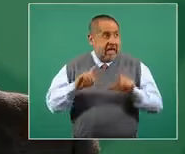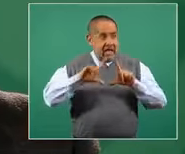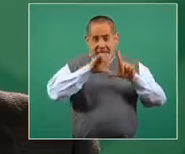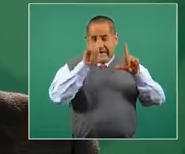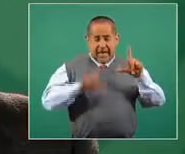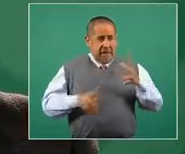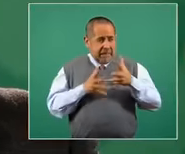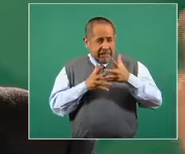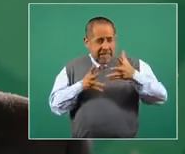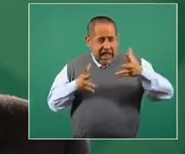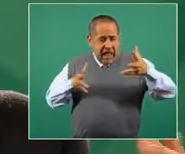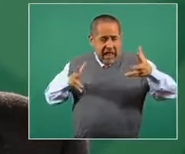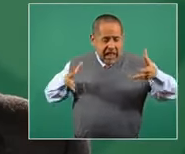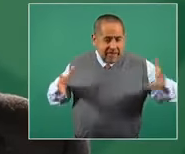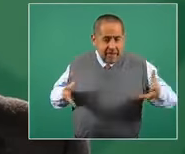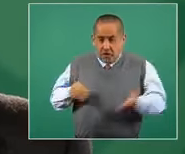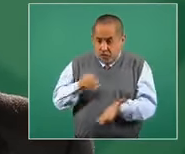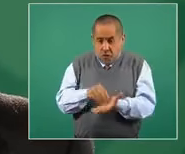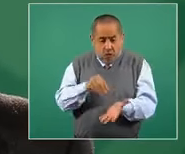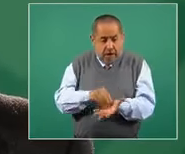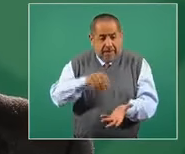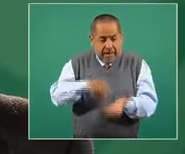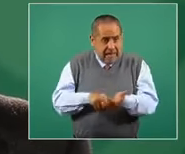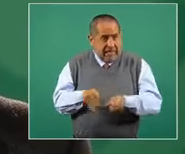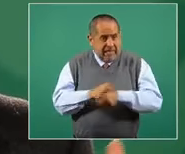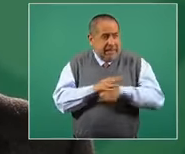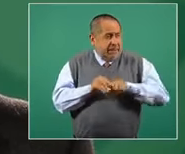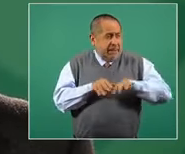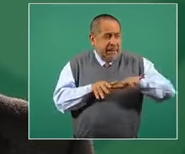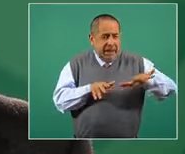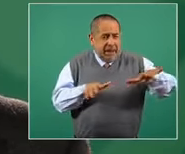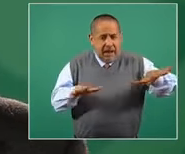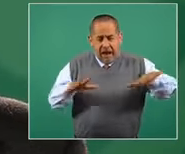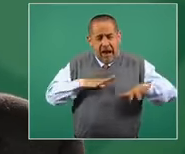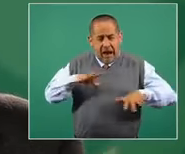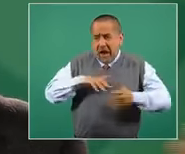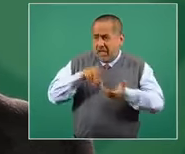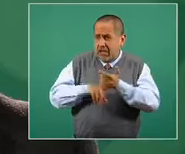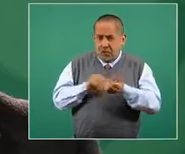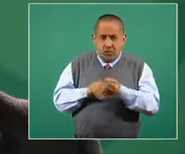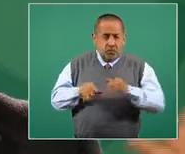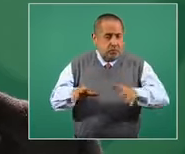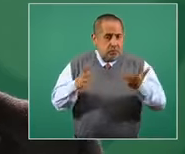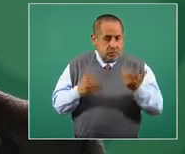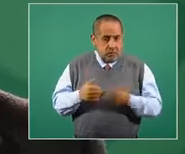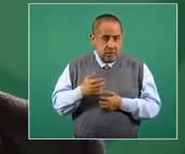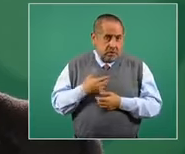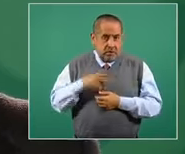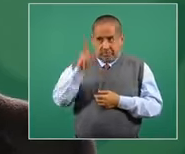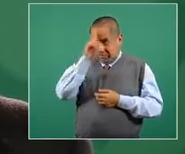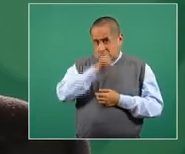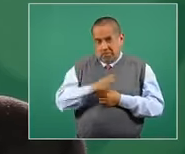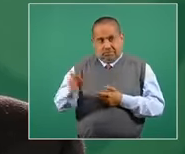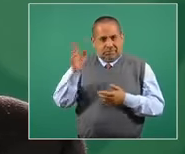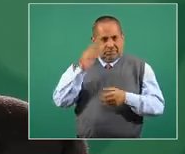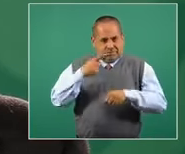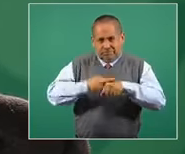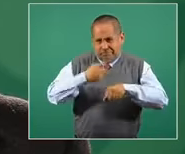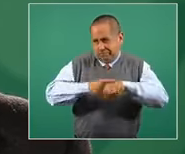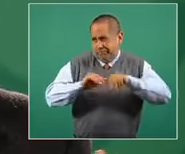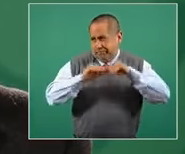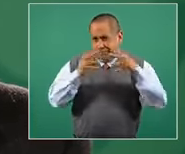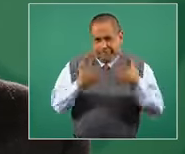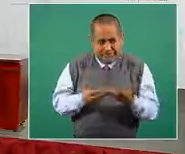de vacunación durante una epidemia activa. Entonces, durante esta epidemia activa, y más una epidemia de estas proporciones, una